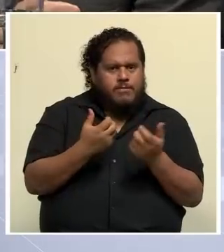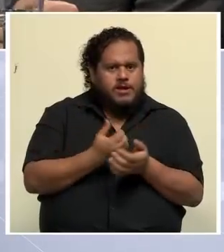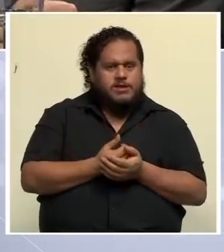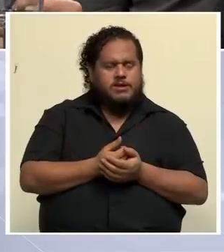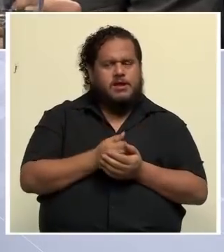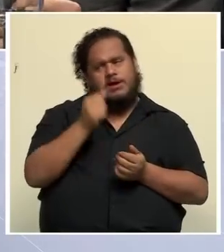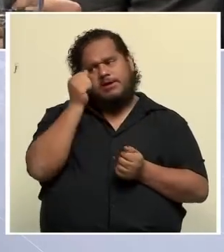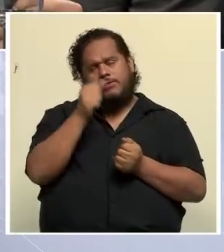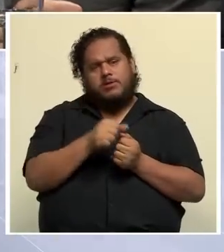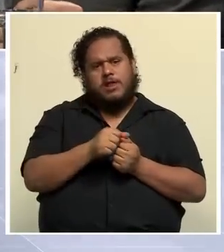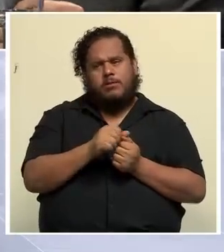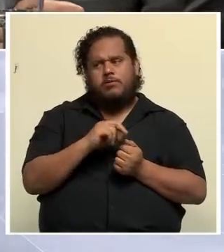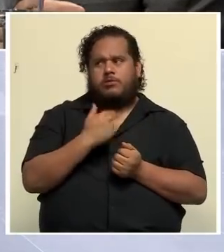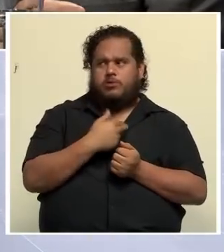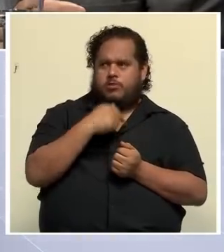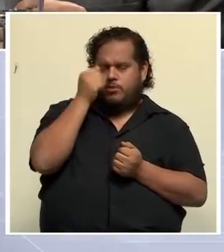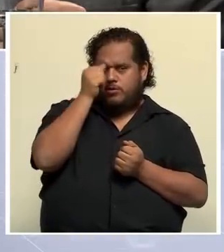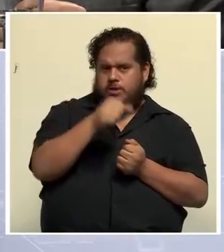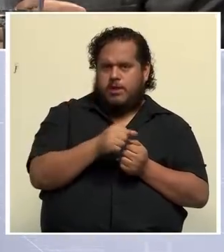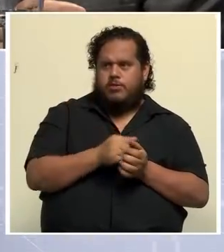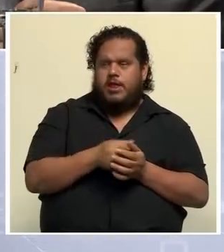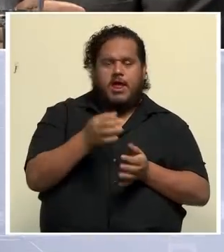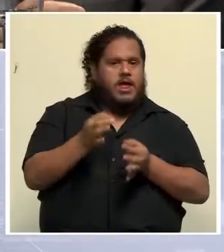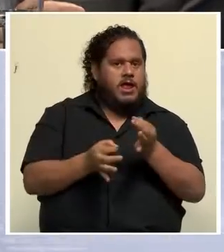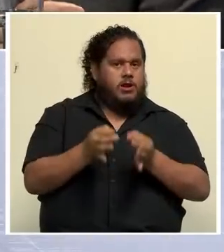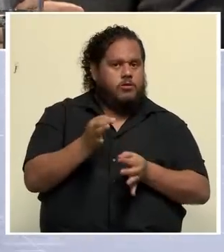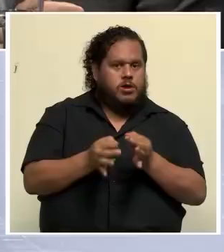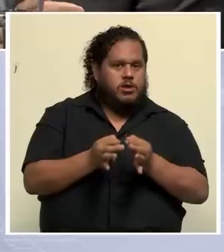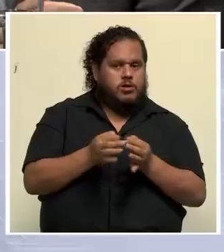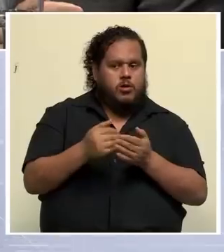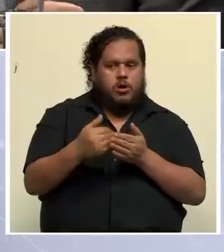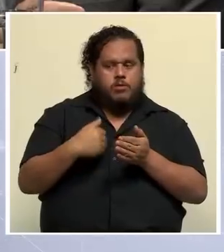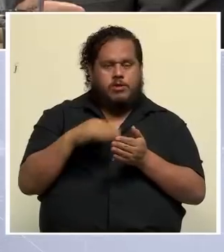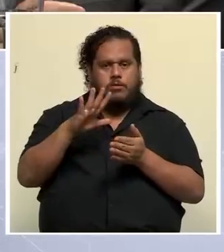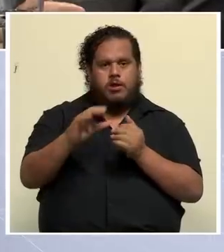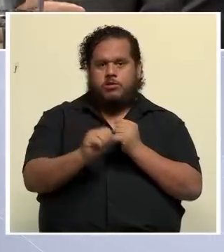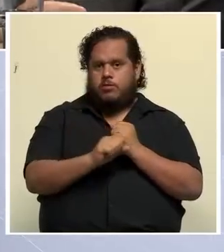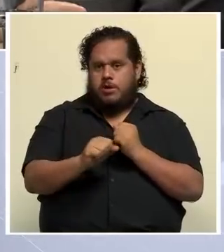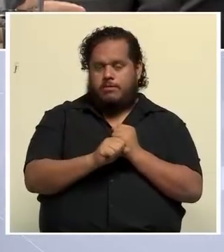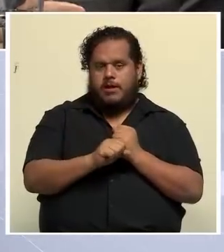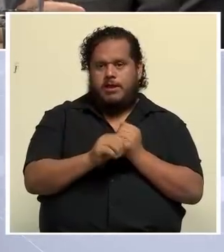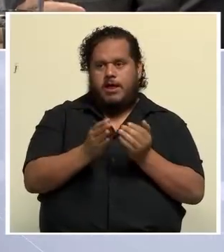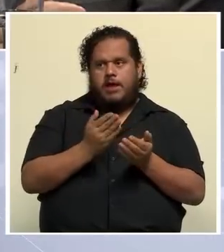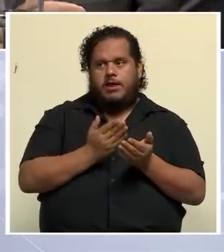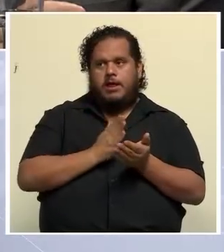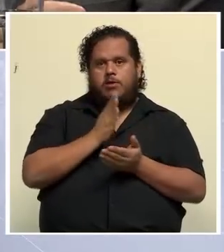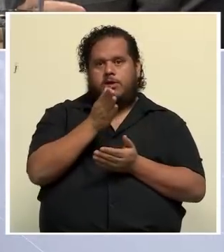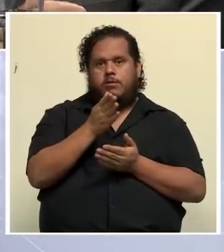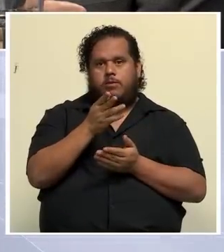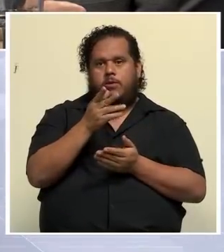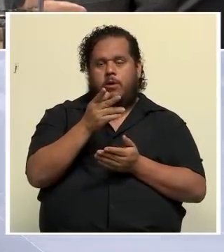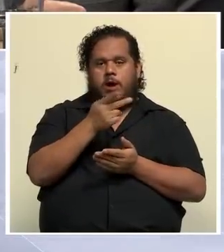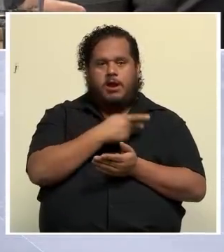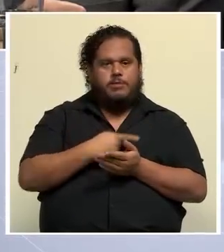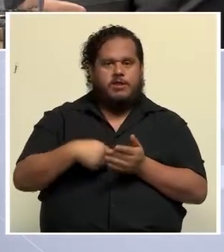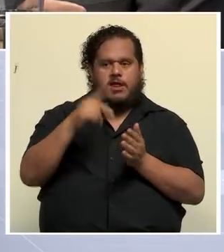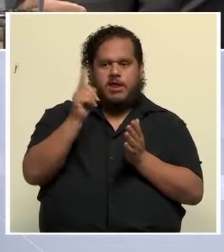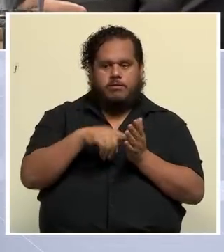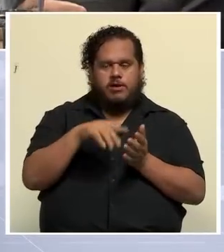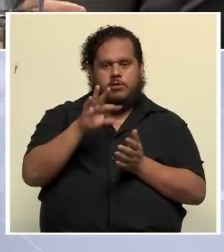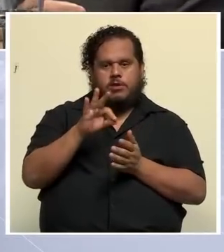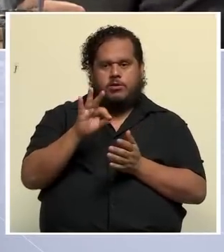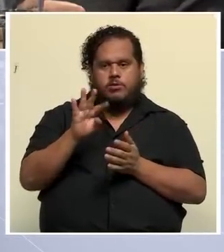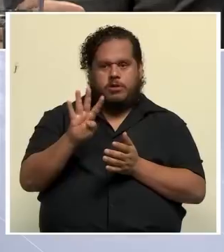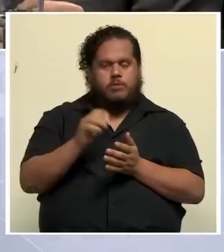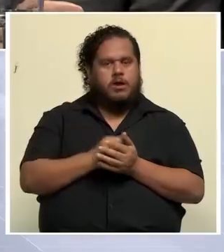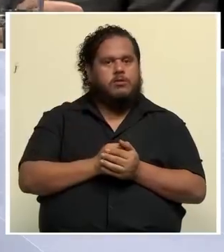Recordamos, los que recordamos, el juicio previo a su campaña que lo llevó a la presidencia en el